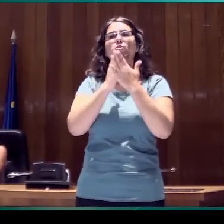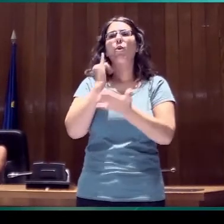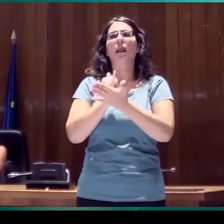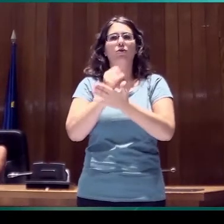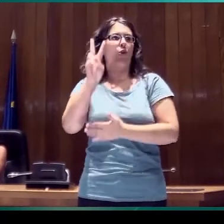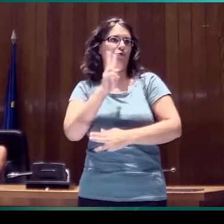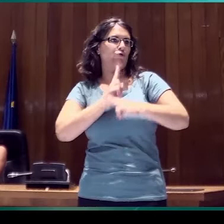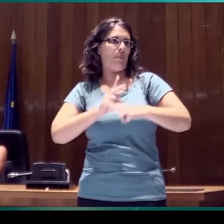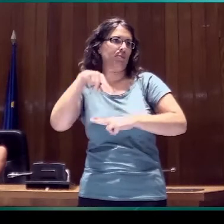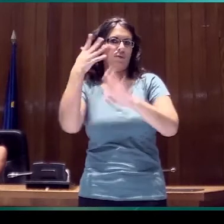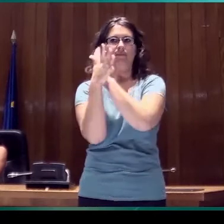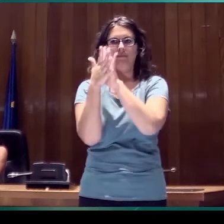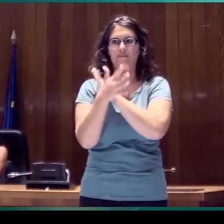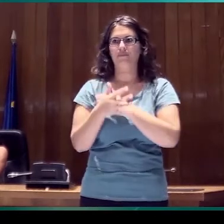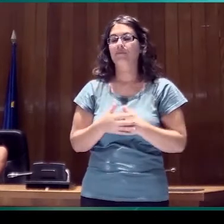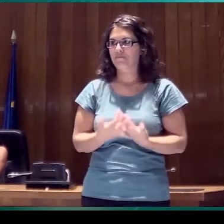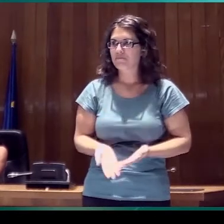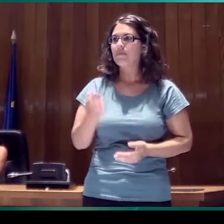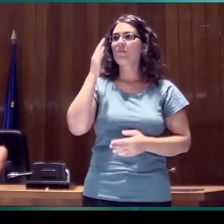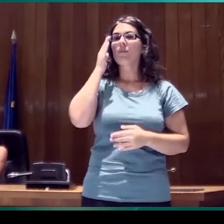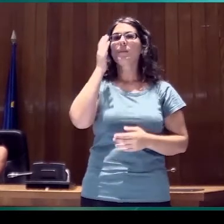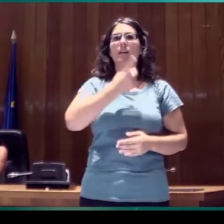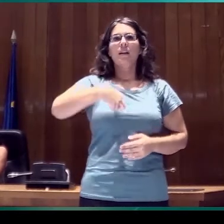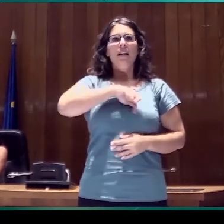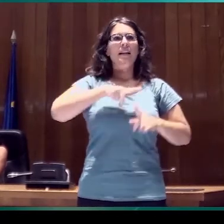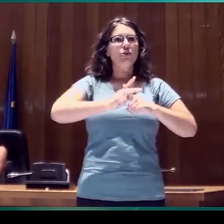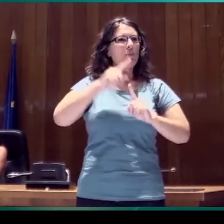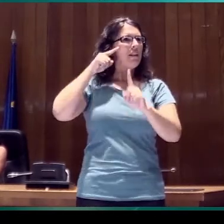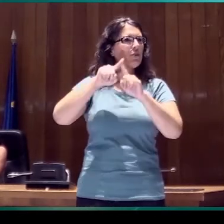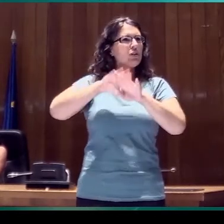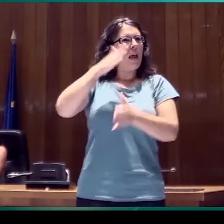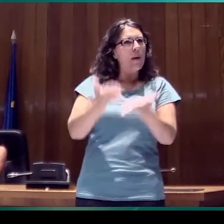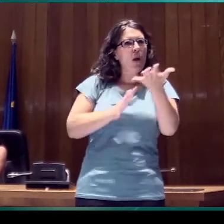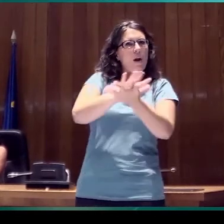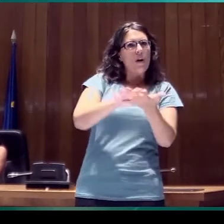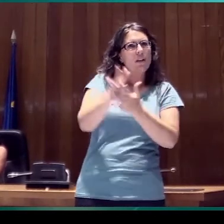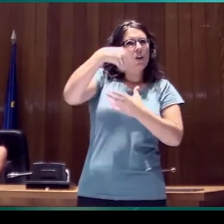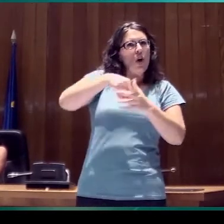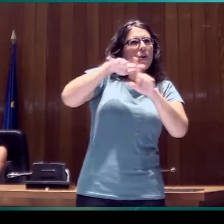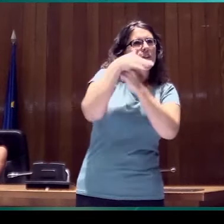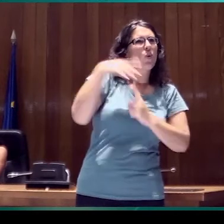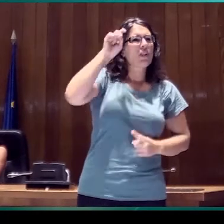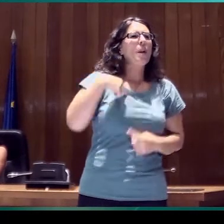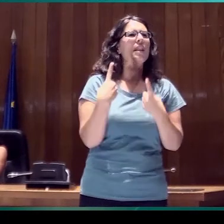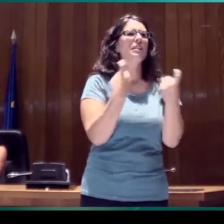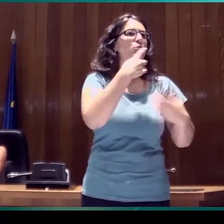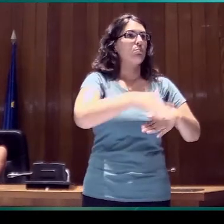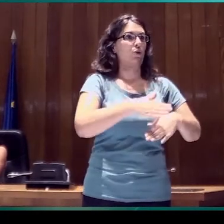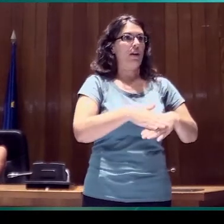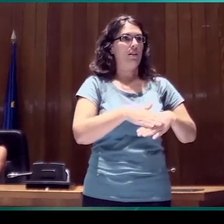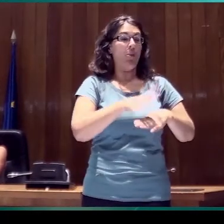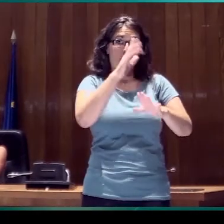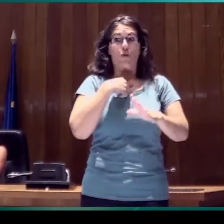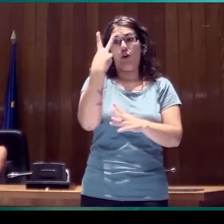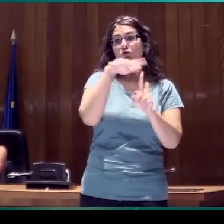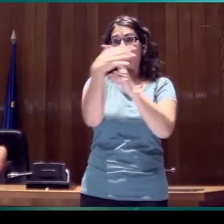Bien, ¿por qué necesitamos instrumentos para evaluar la lengua de signos desde el contexto educativo? Porque puede haber otros contextos desde el contexto